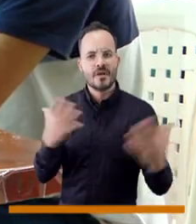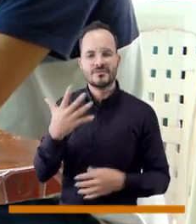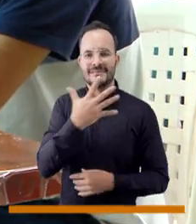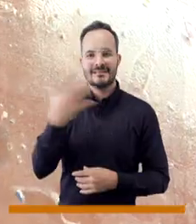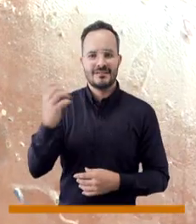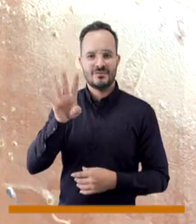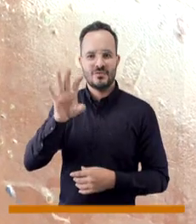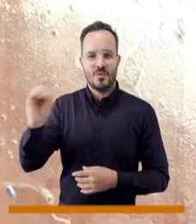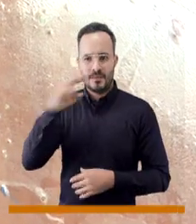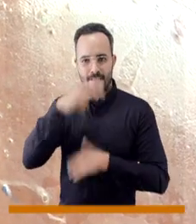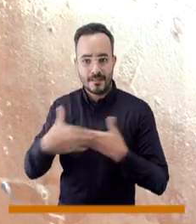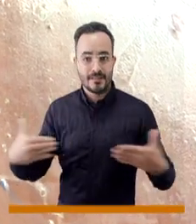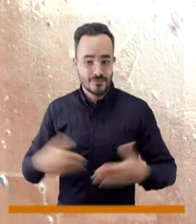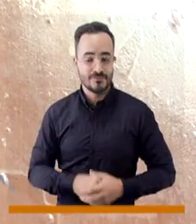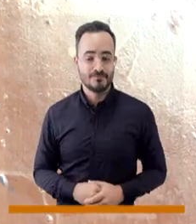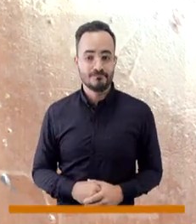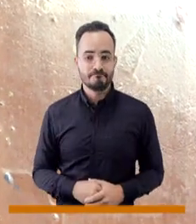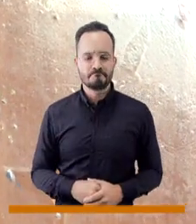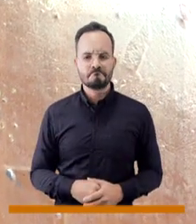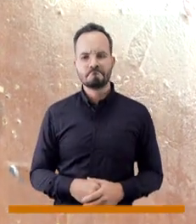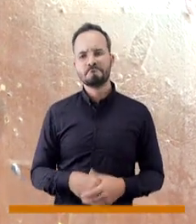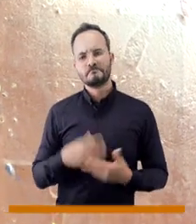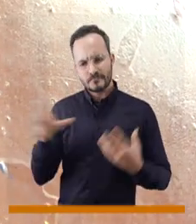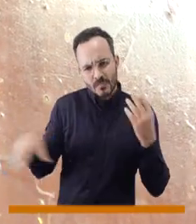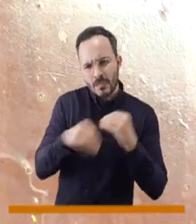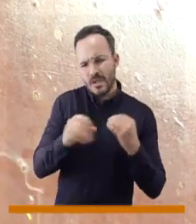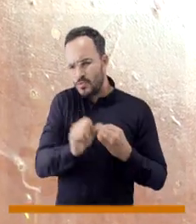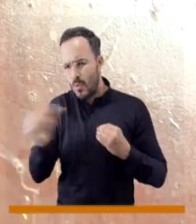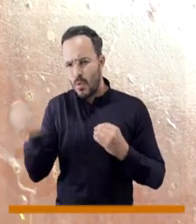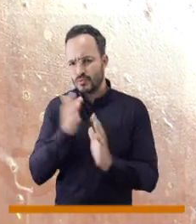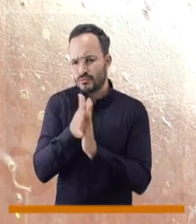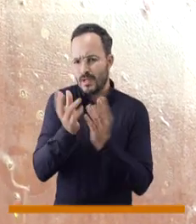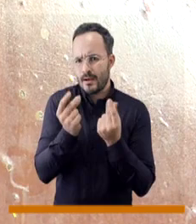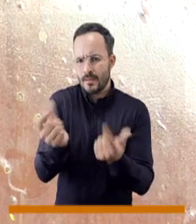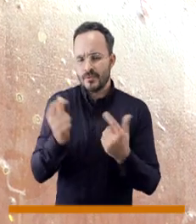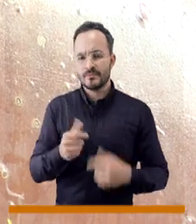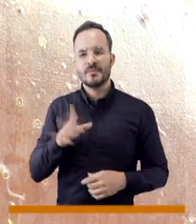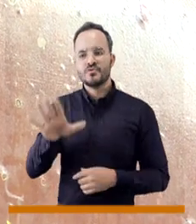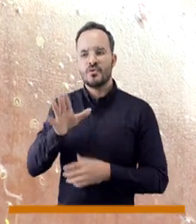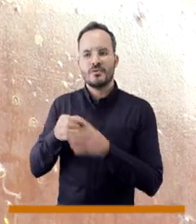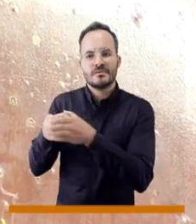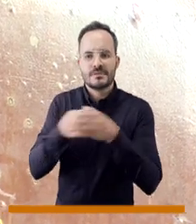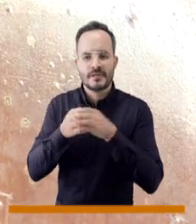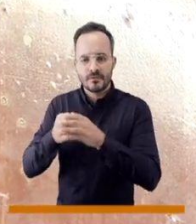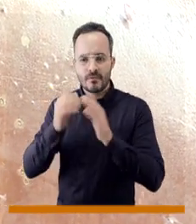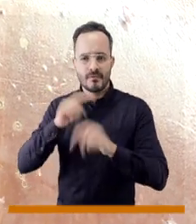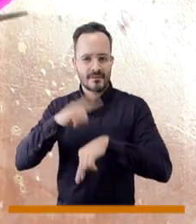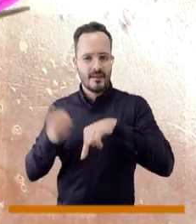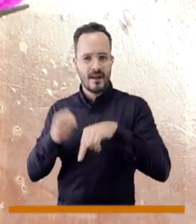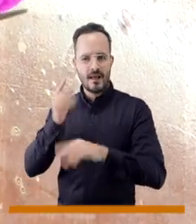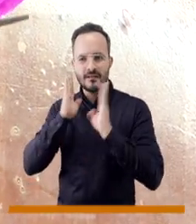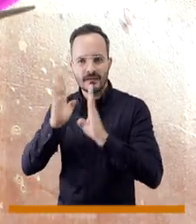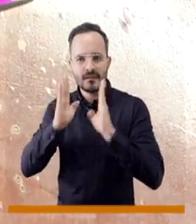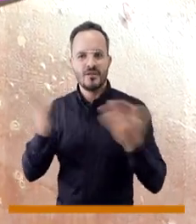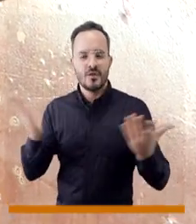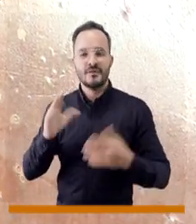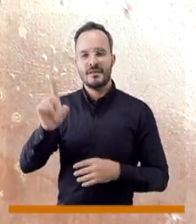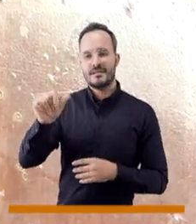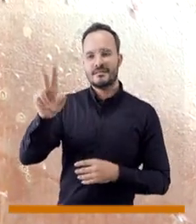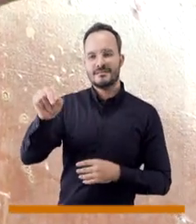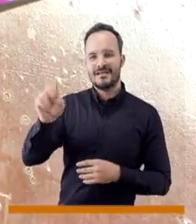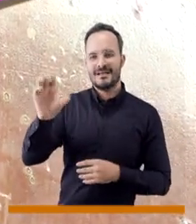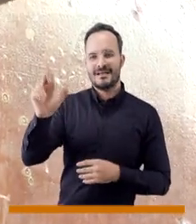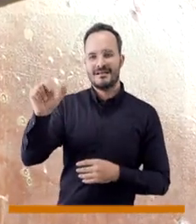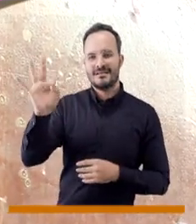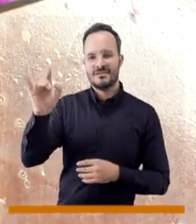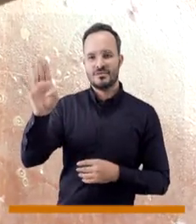Vélez, que atiende a 540 niños. Pero por otro lado, y rápidamente mencionarlo, se tiene el Centro Integrado de San Cristóbal. Por lo demás,